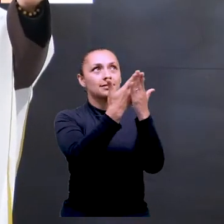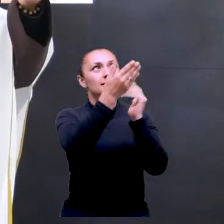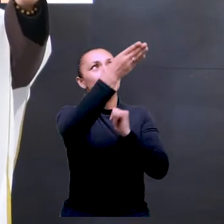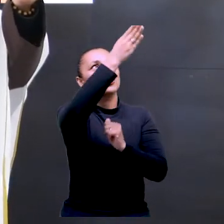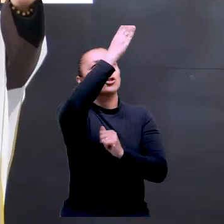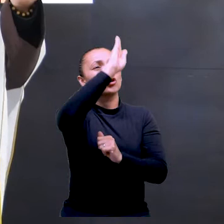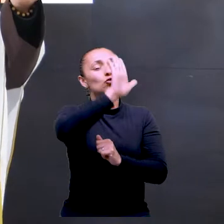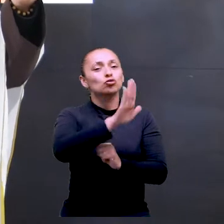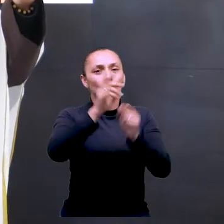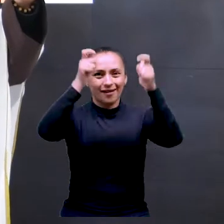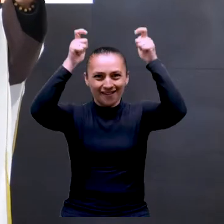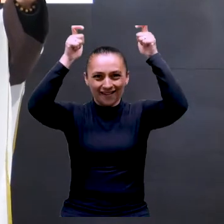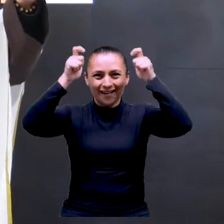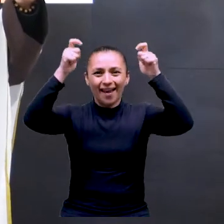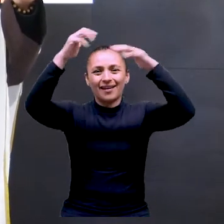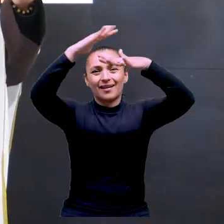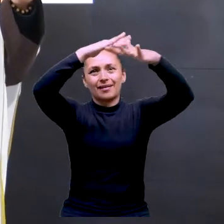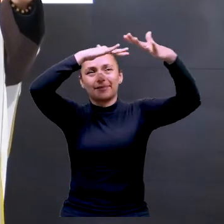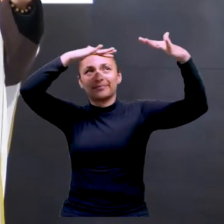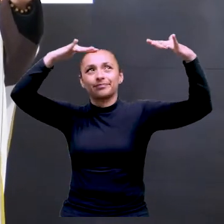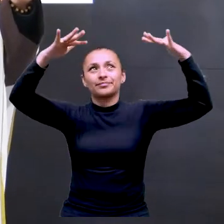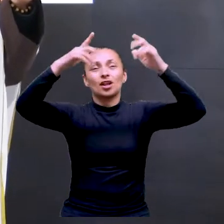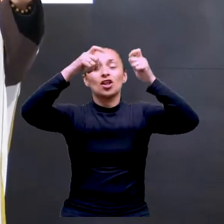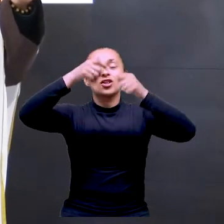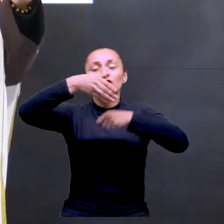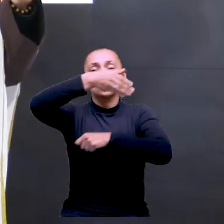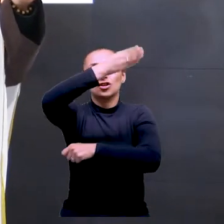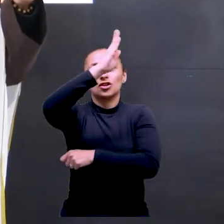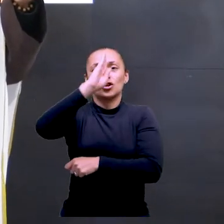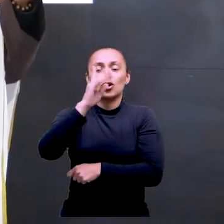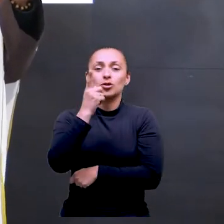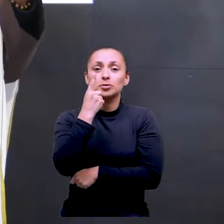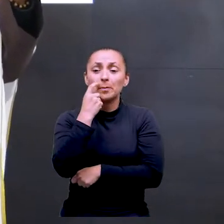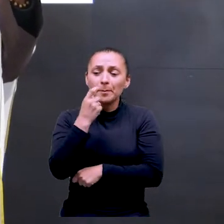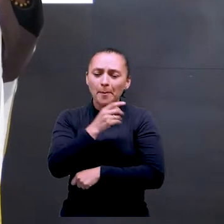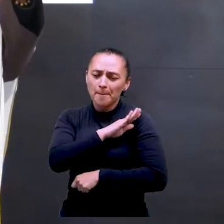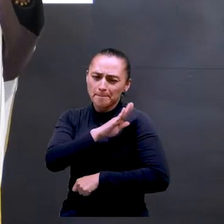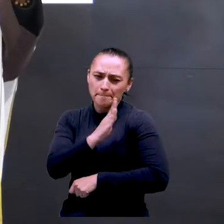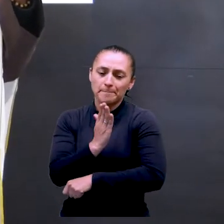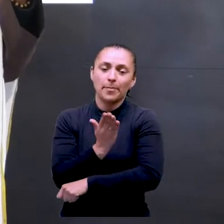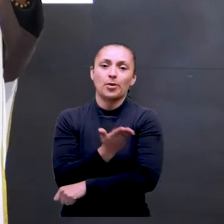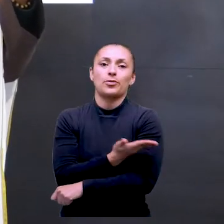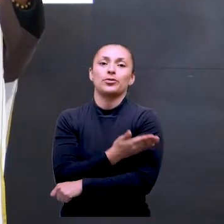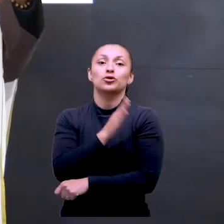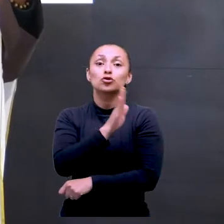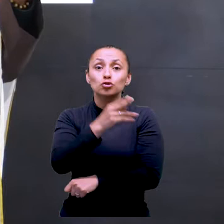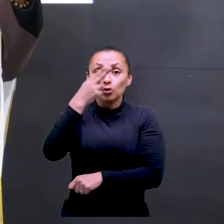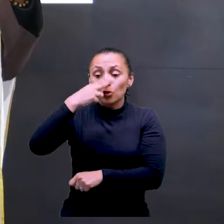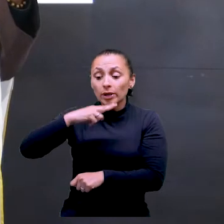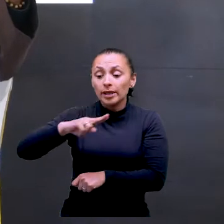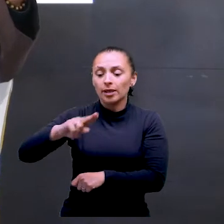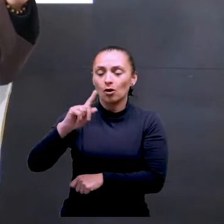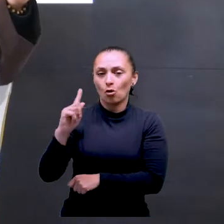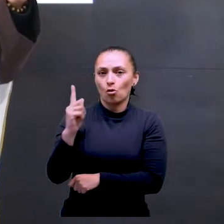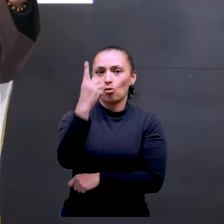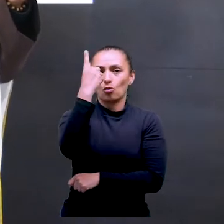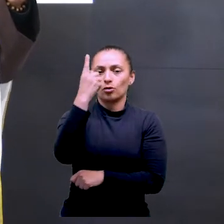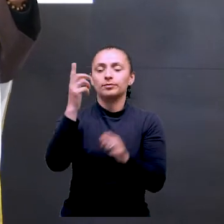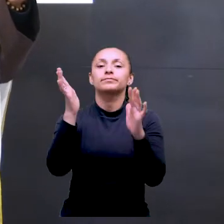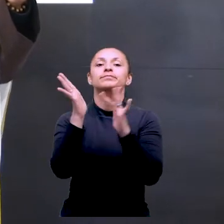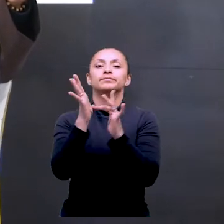te damos gracias señor dio rey celestial dios padre todopoderoso señor